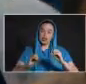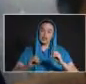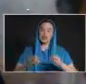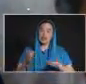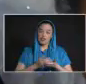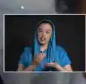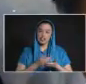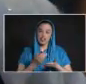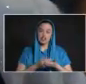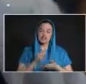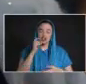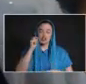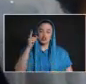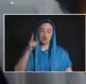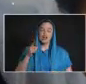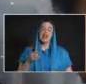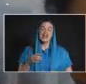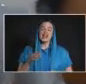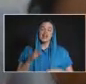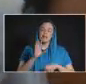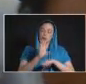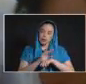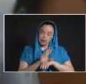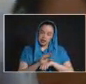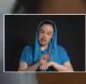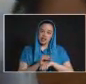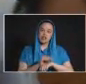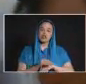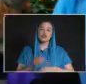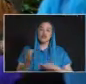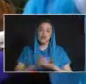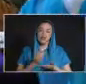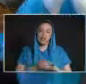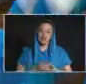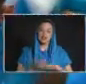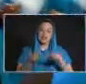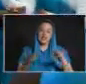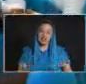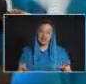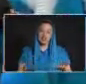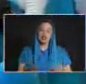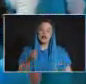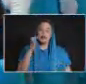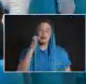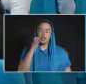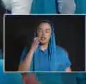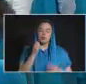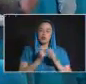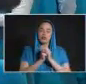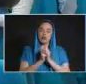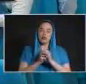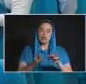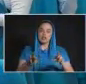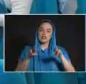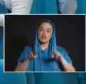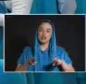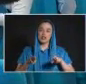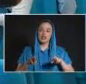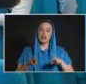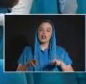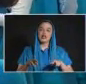dejarnos ofrendarte, por dejarnos traer nuestro diezmo delante de ti. Papito, por favor, recíbelo y que